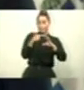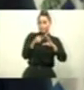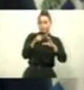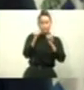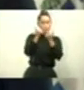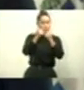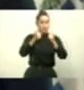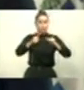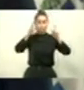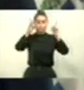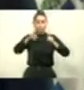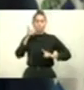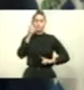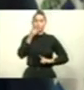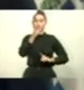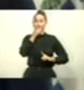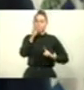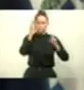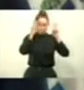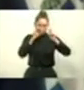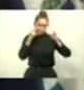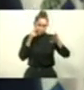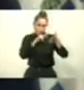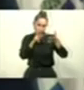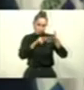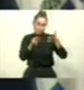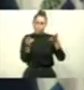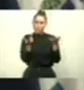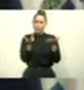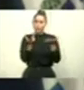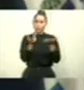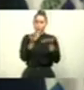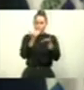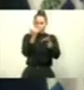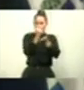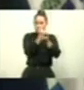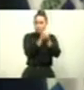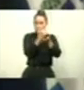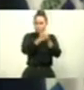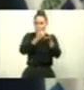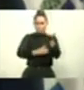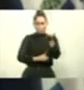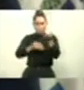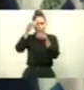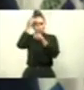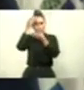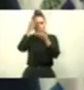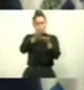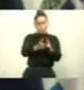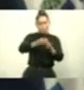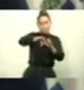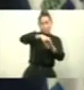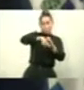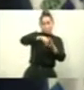supervisar, fiscalizar a los ministerios, cosa que es muy importante porque no estamos hablando de la lucha contra